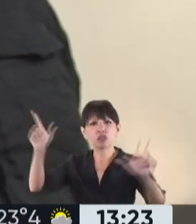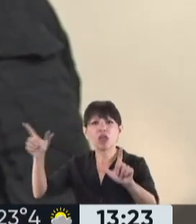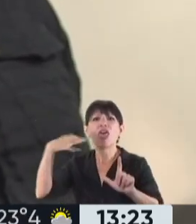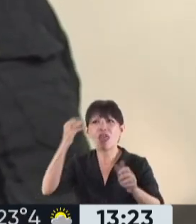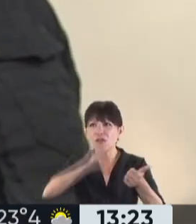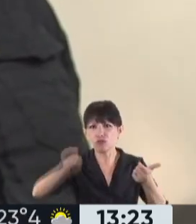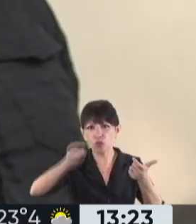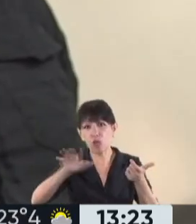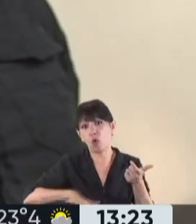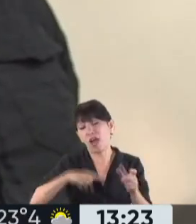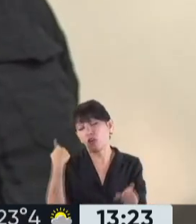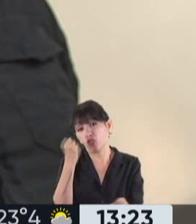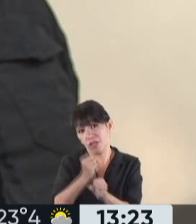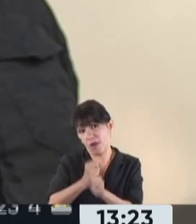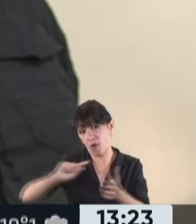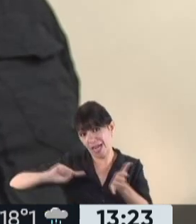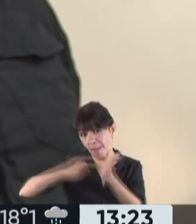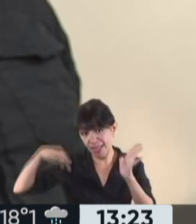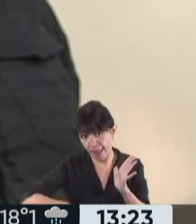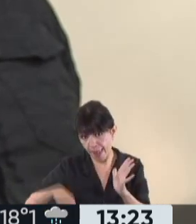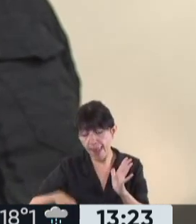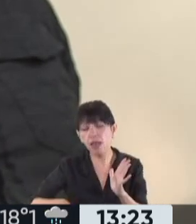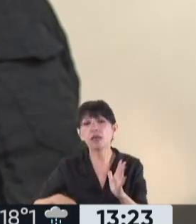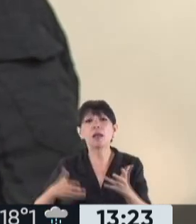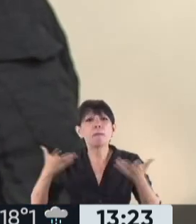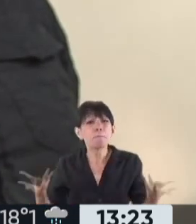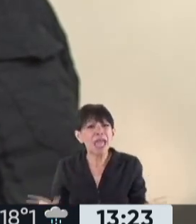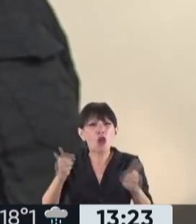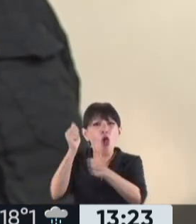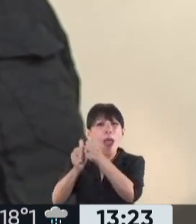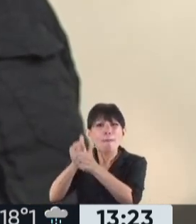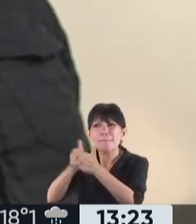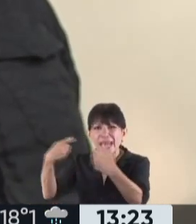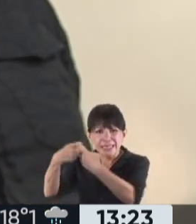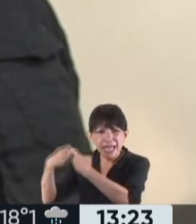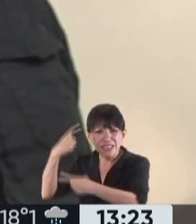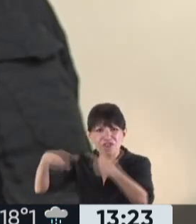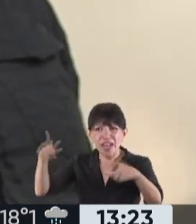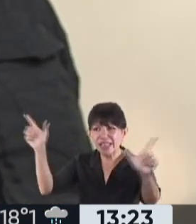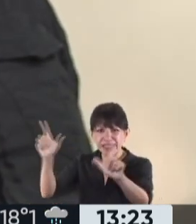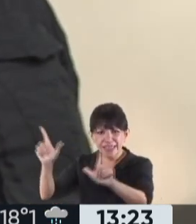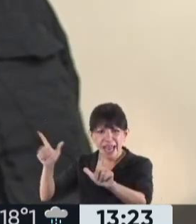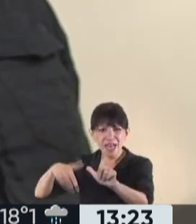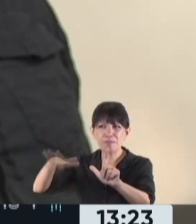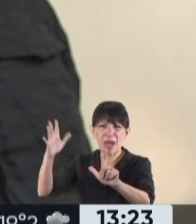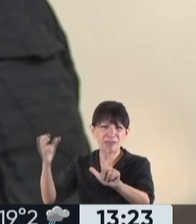que es la capital federal y el primer cordón del conurbano bonaerense. Sin embargo, las empresas se niegan a cumplir esta